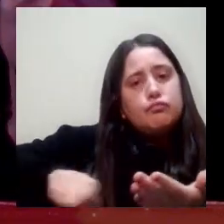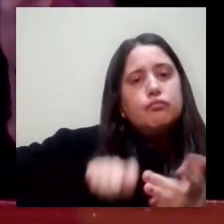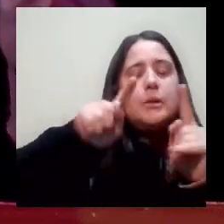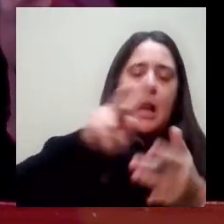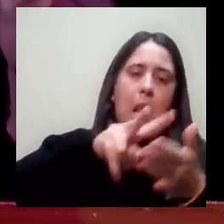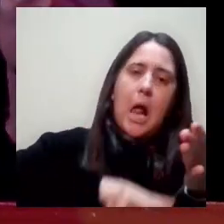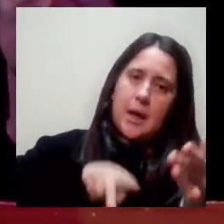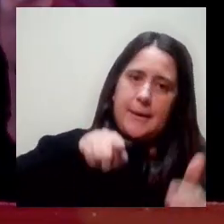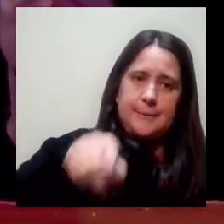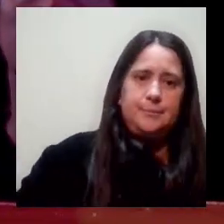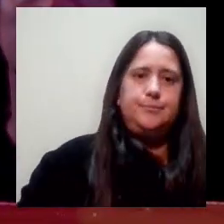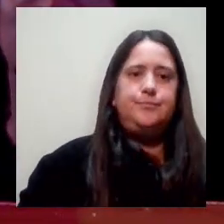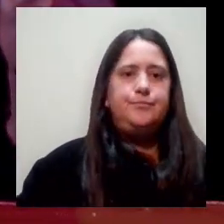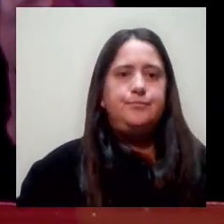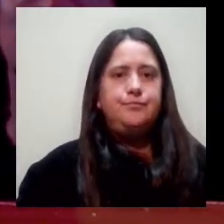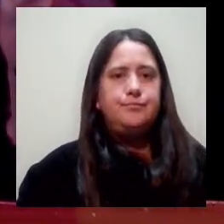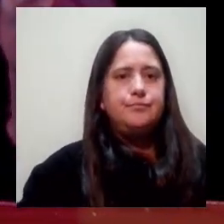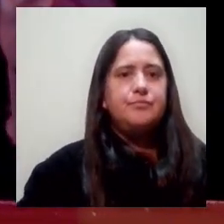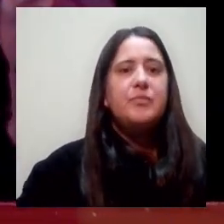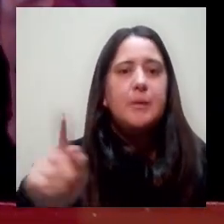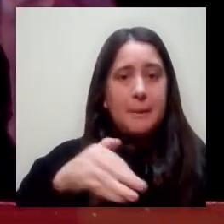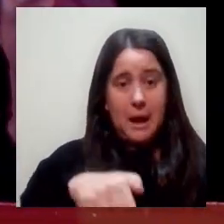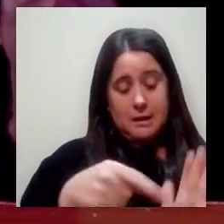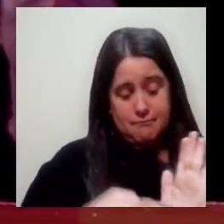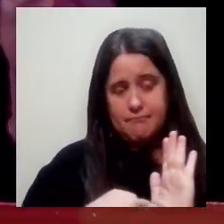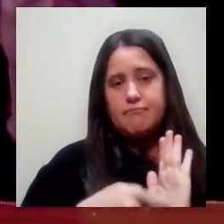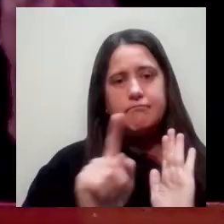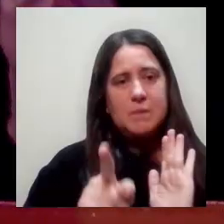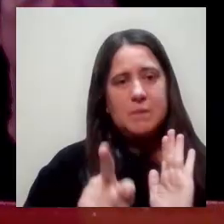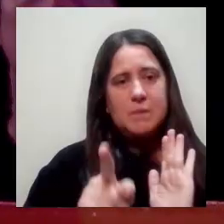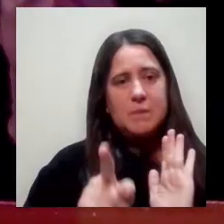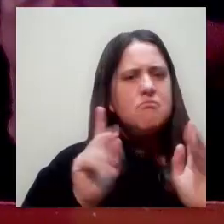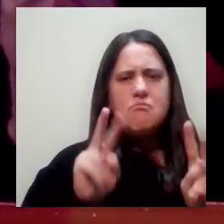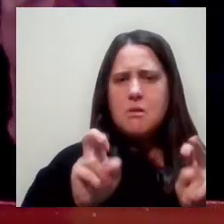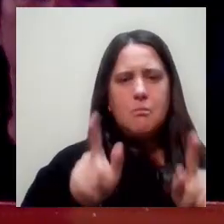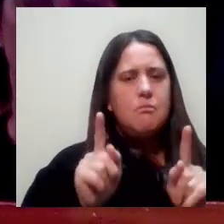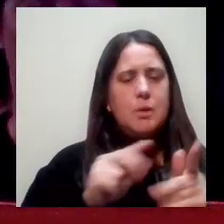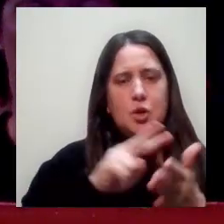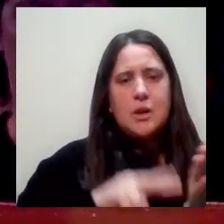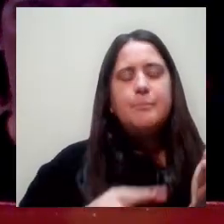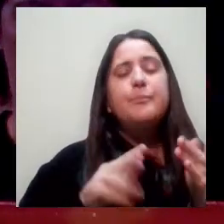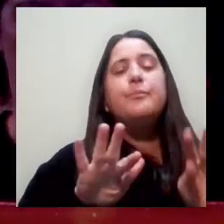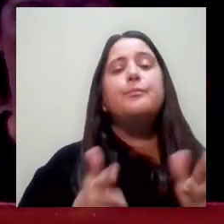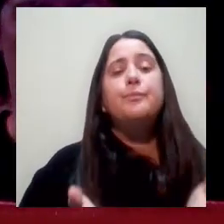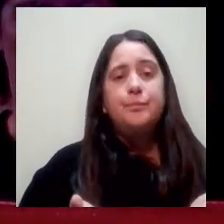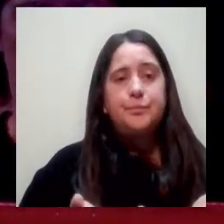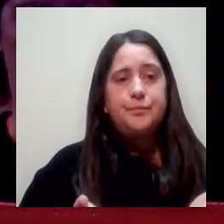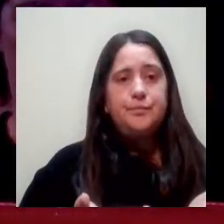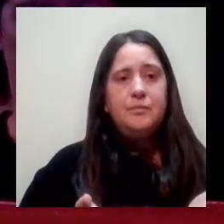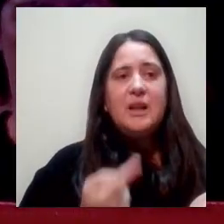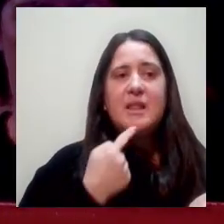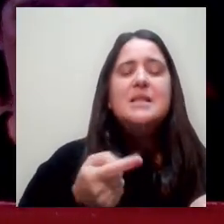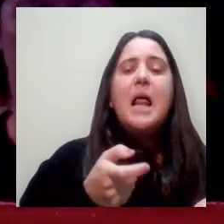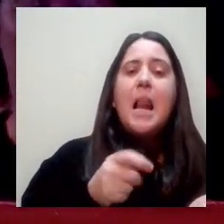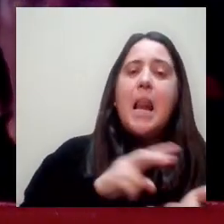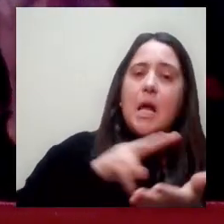ese lenguaje. Y más adelante agrega, en relación a esto de la lectura como significación, que la lectura